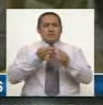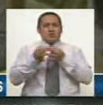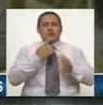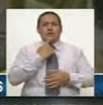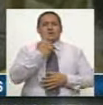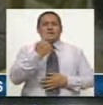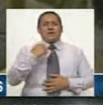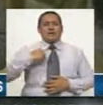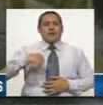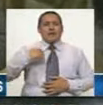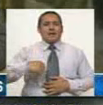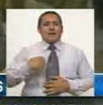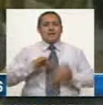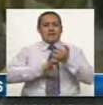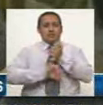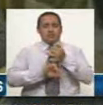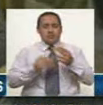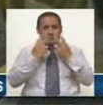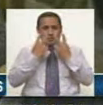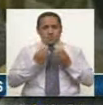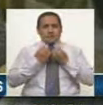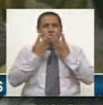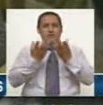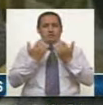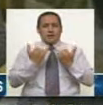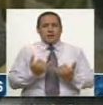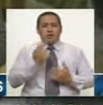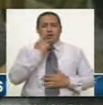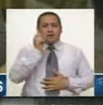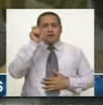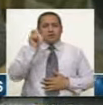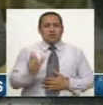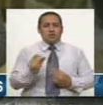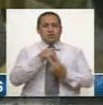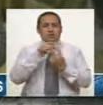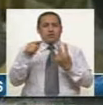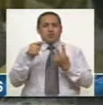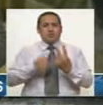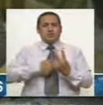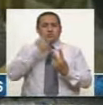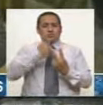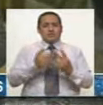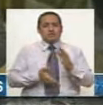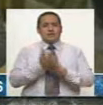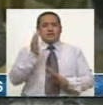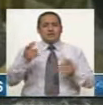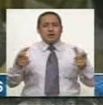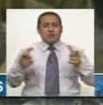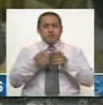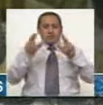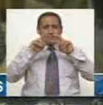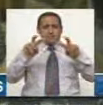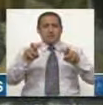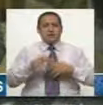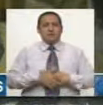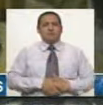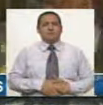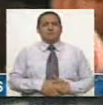señalado el alcalde de Surco. Vamos a escuchar a continuación las declaraciones de ambas autoridades a su salida de la comisión